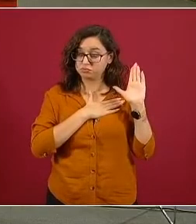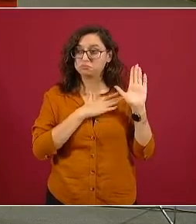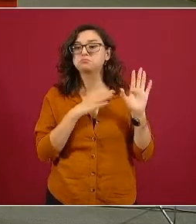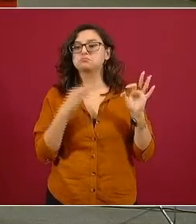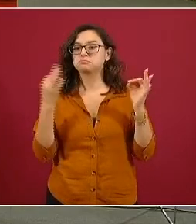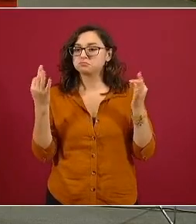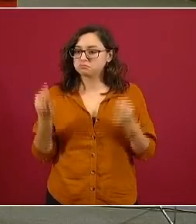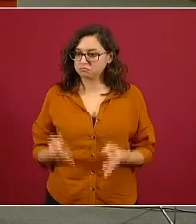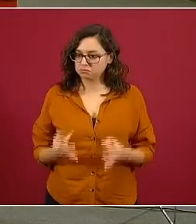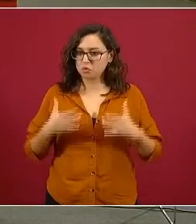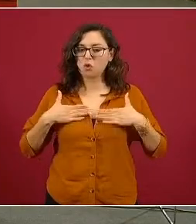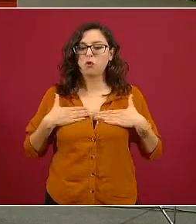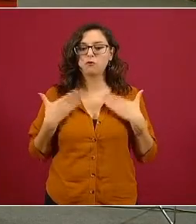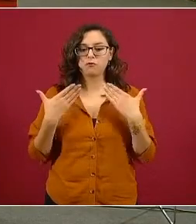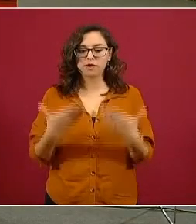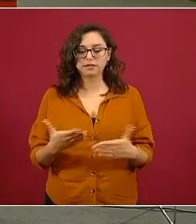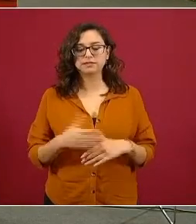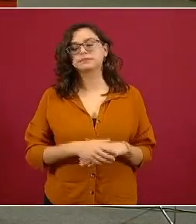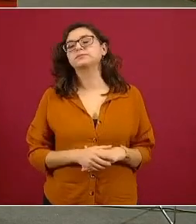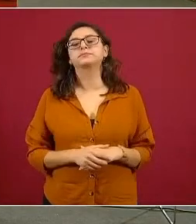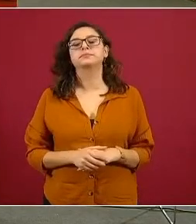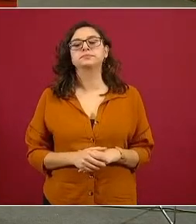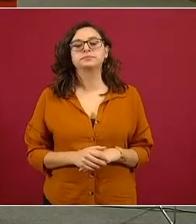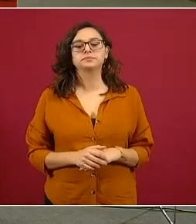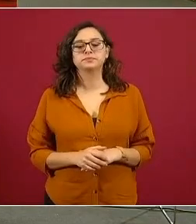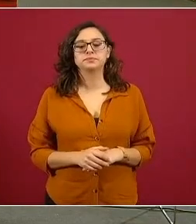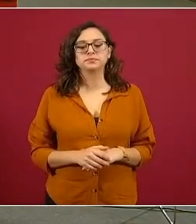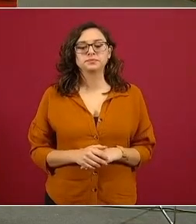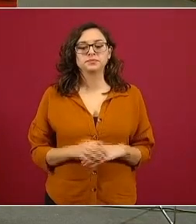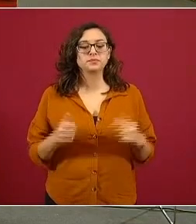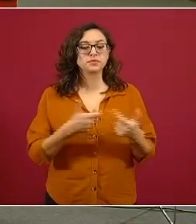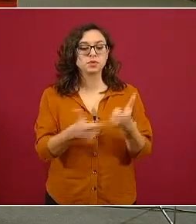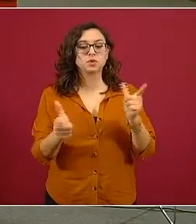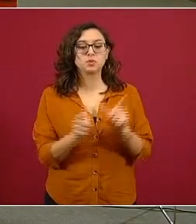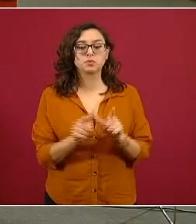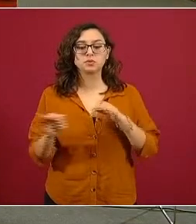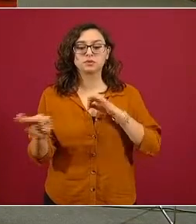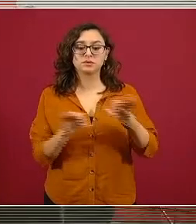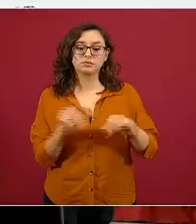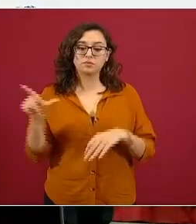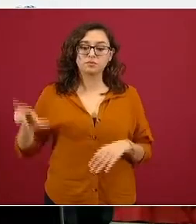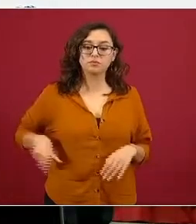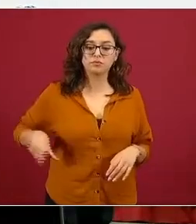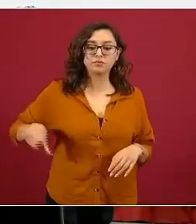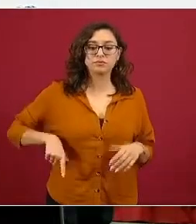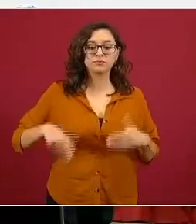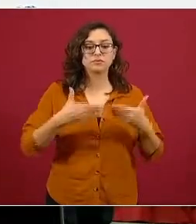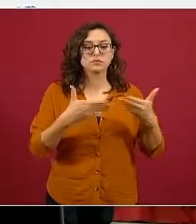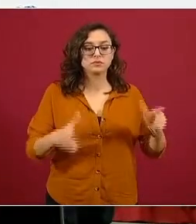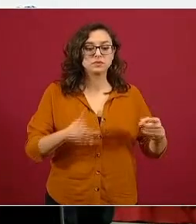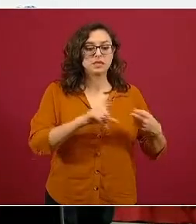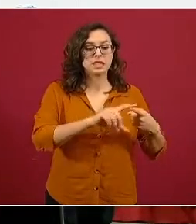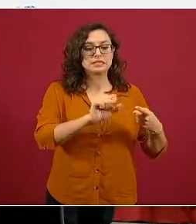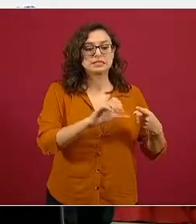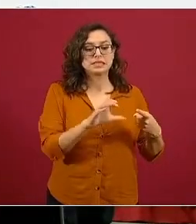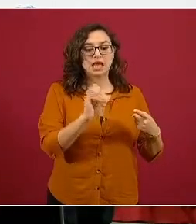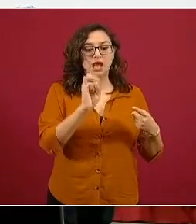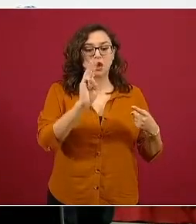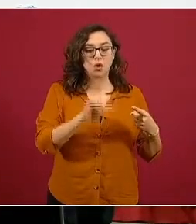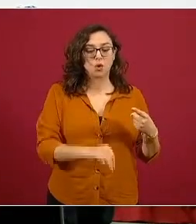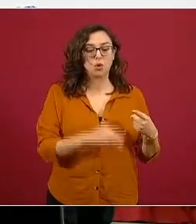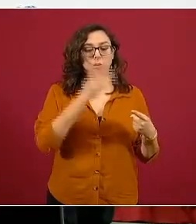Los miembros de este grupo de trabajo son, por parte del sector público, la Secretaría de Economía,